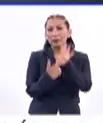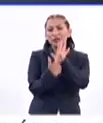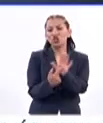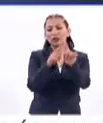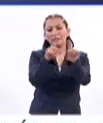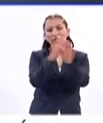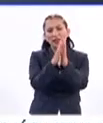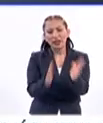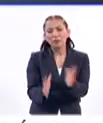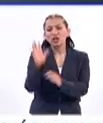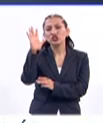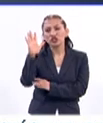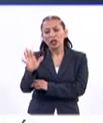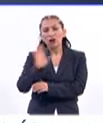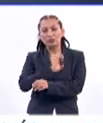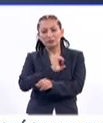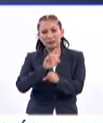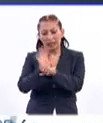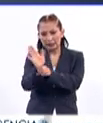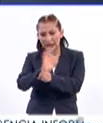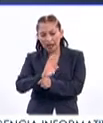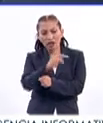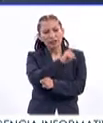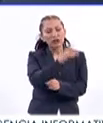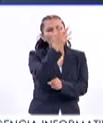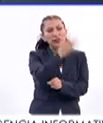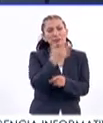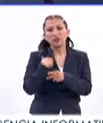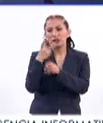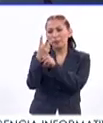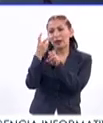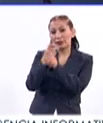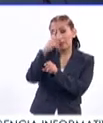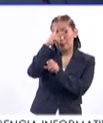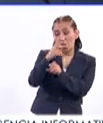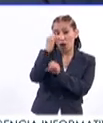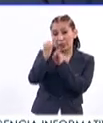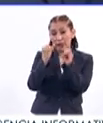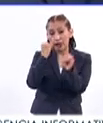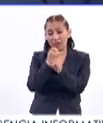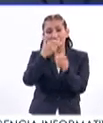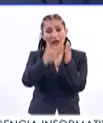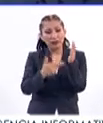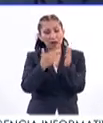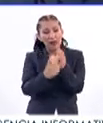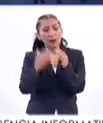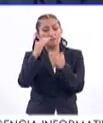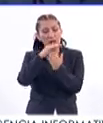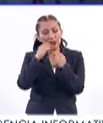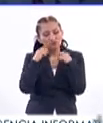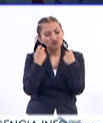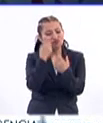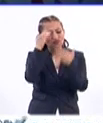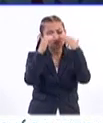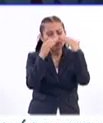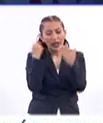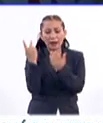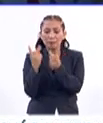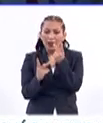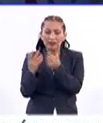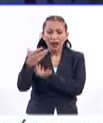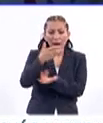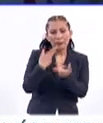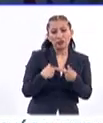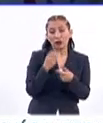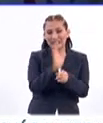Presentaciones de libros, 5 funciones especiales, 110 invitados nacionales e internacionales, talleres, mesas de reflexión y charlas entre